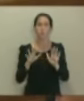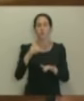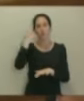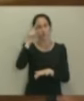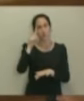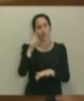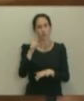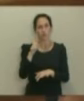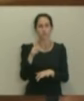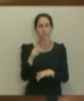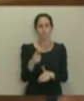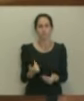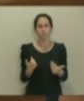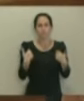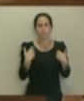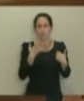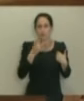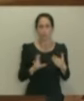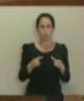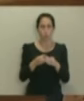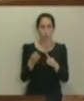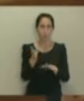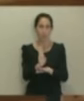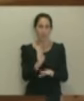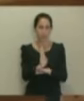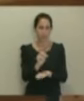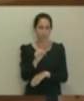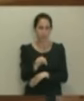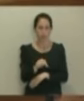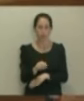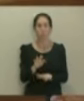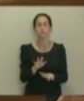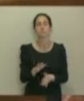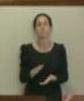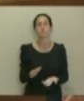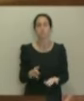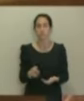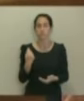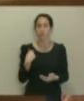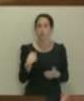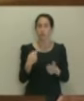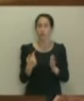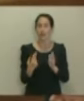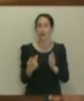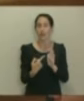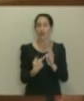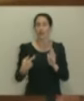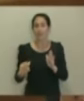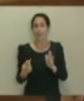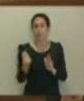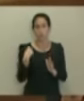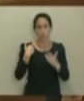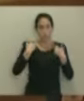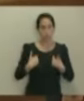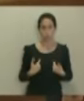más útil, al grupo parlamentario. Y, en todo caso, en relación a la retirada, no debería preguntármelo a mí,